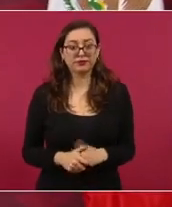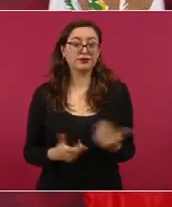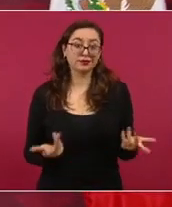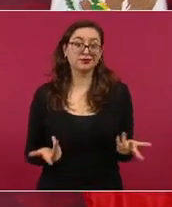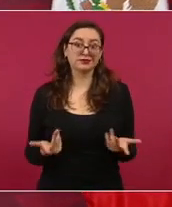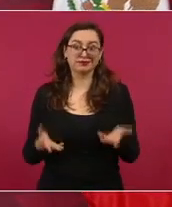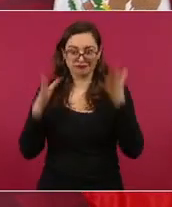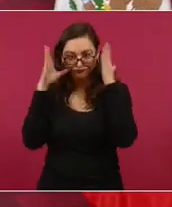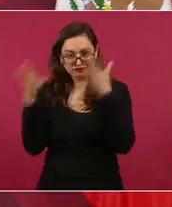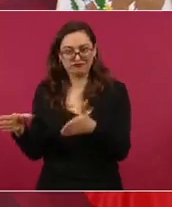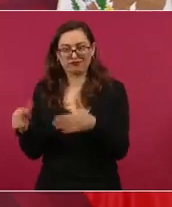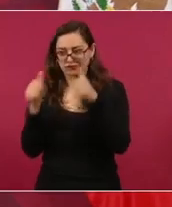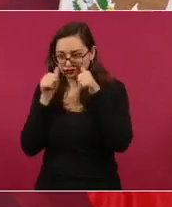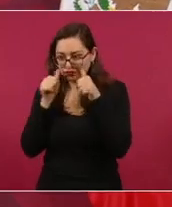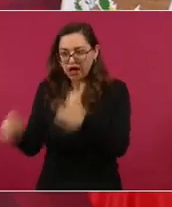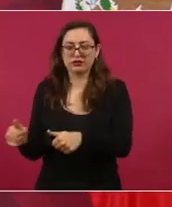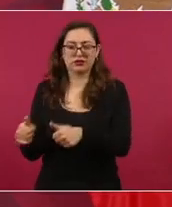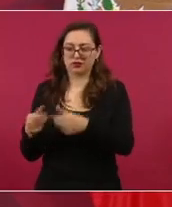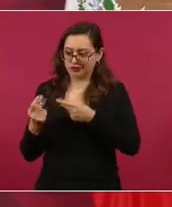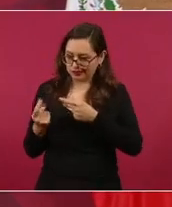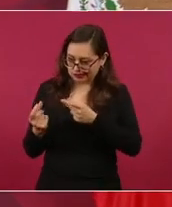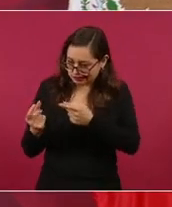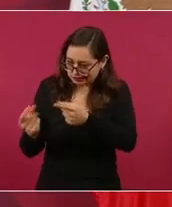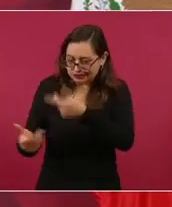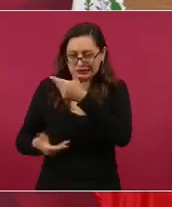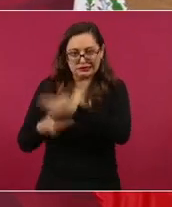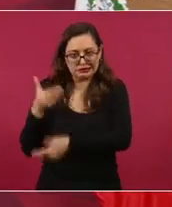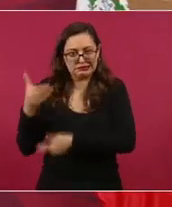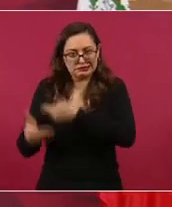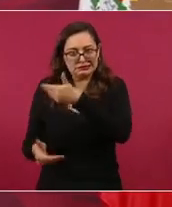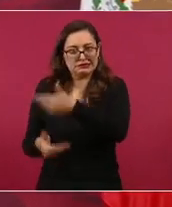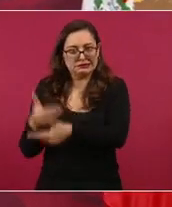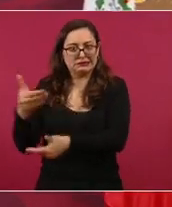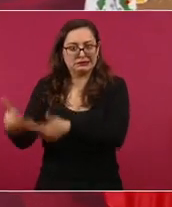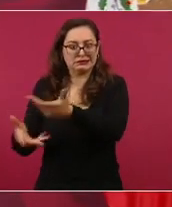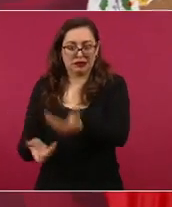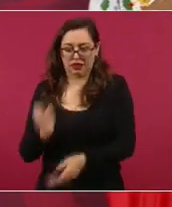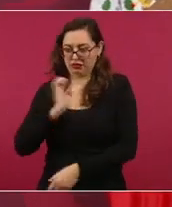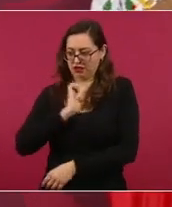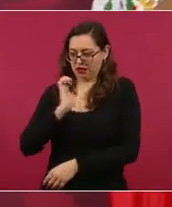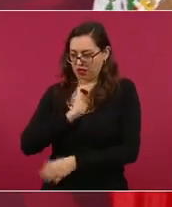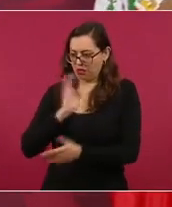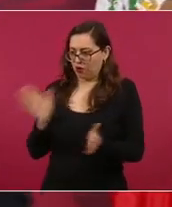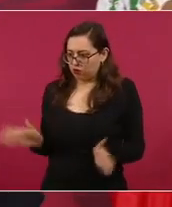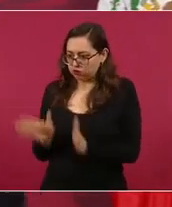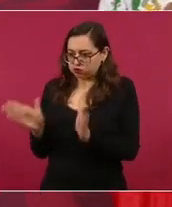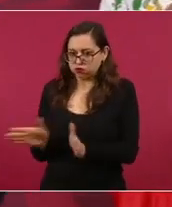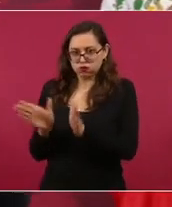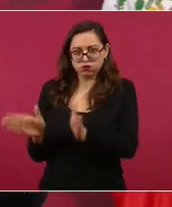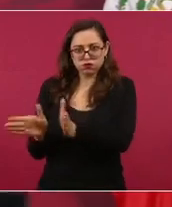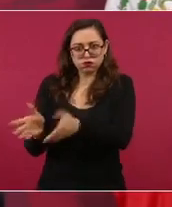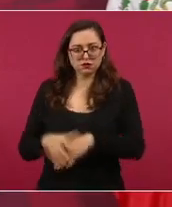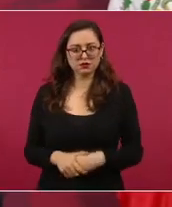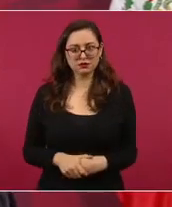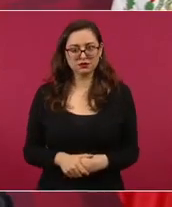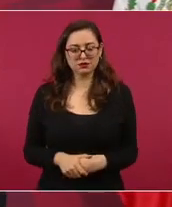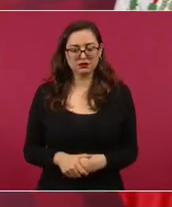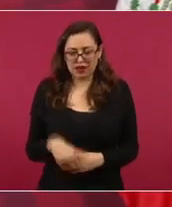mucha atención a los entrenadores. Bueno, aquí